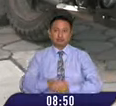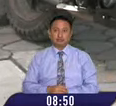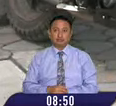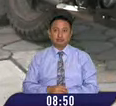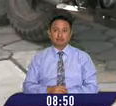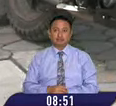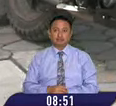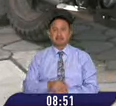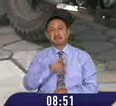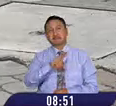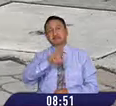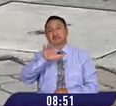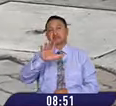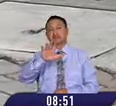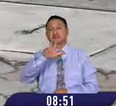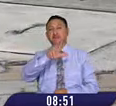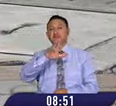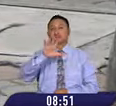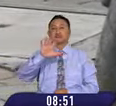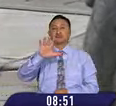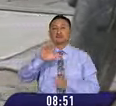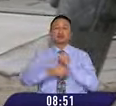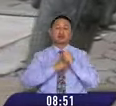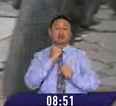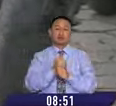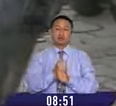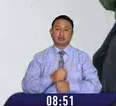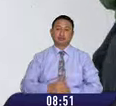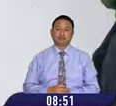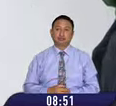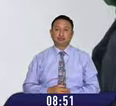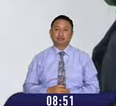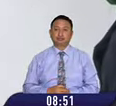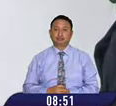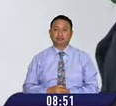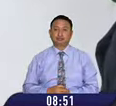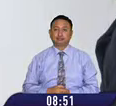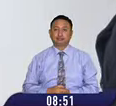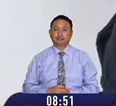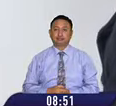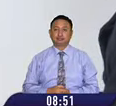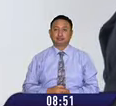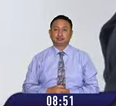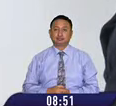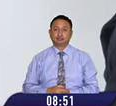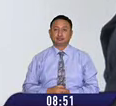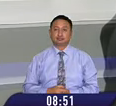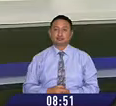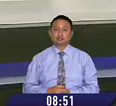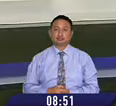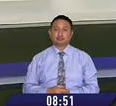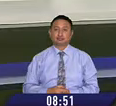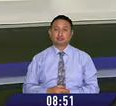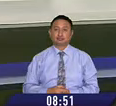tienen entre 25 y 35 años de edad, informó Valeria Navarro.